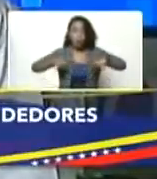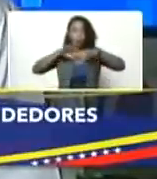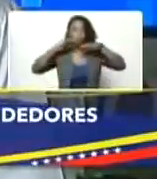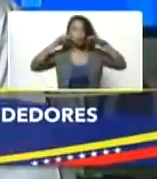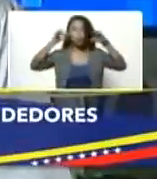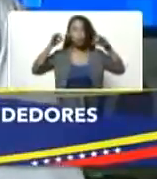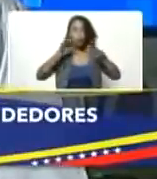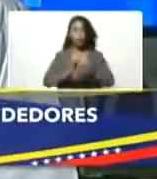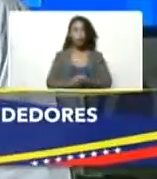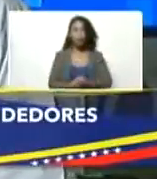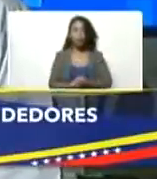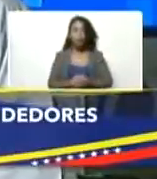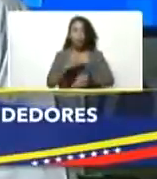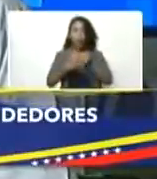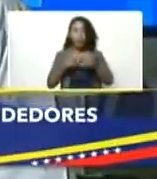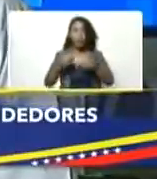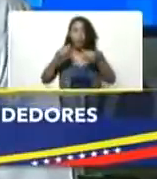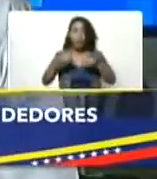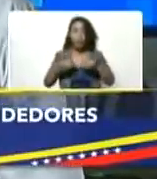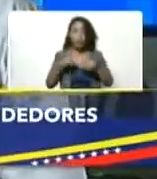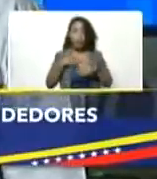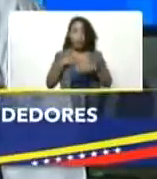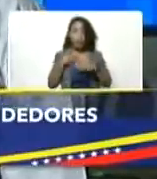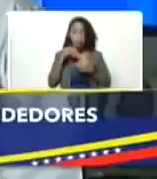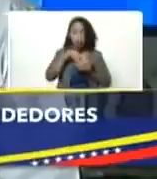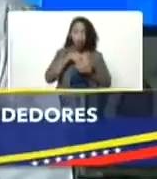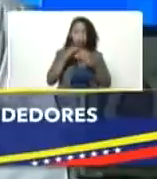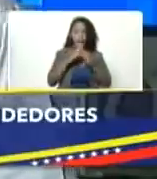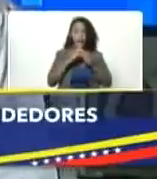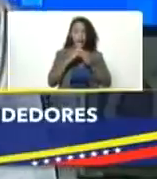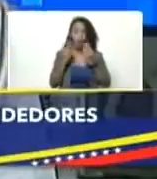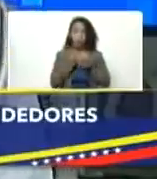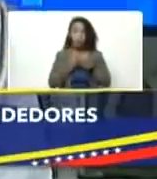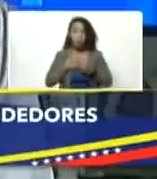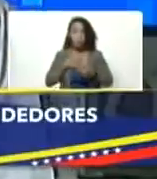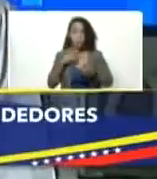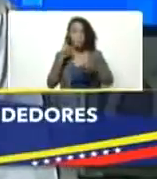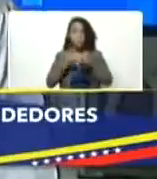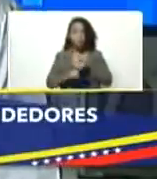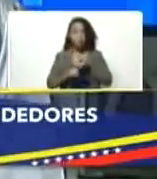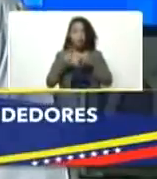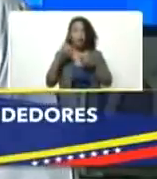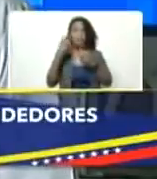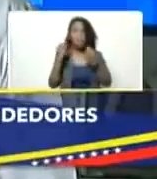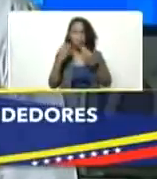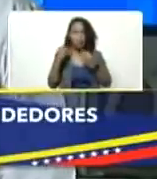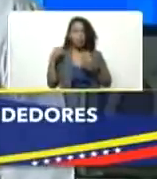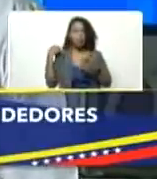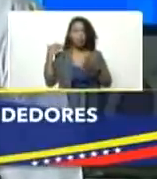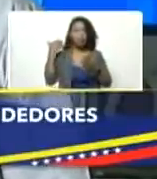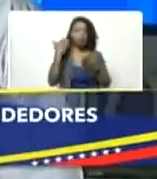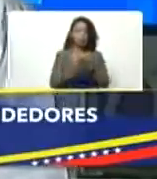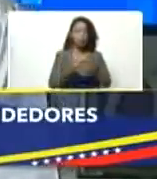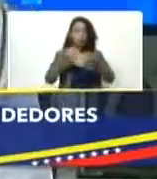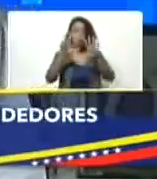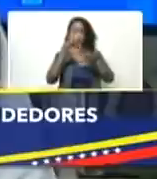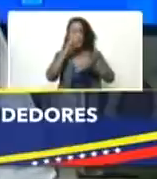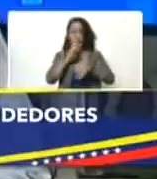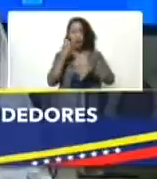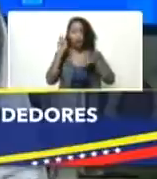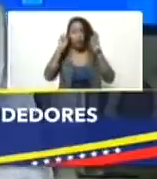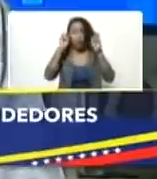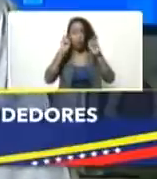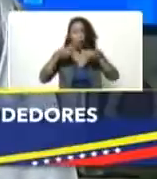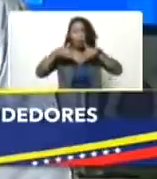llevo a cabo desde el apartamento por ahora, con mi esposa, junto a mi esposa. Ya tengo bastante tiempo, alrededor de 8 años en el área